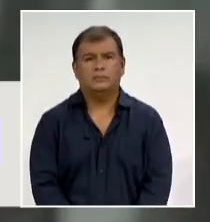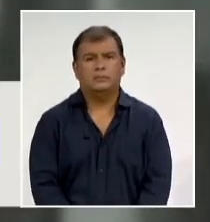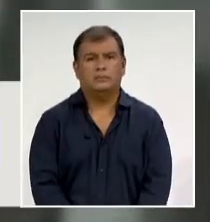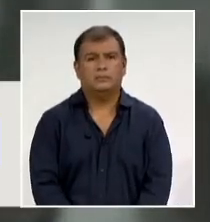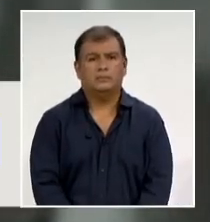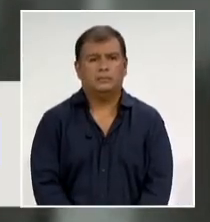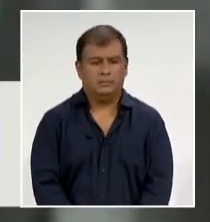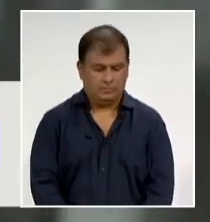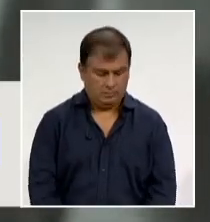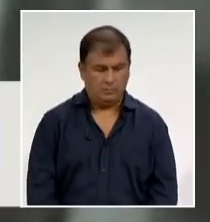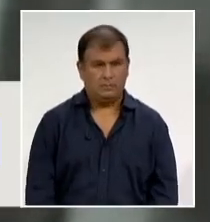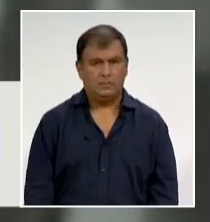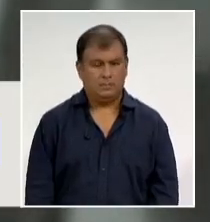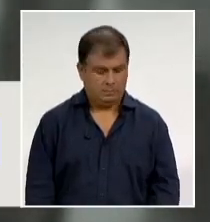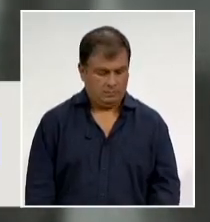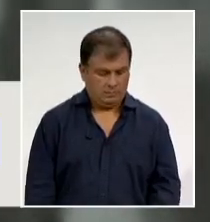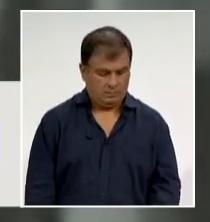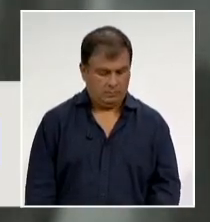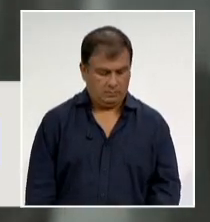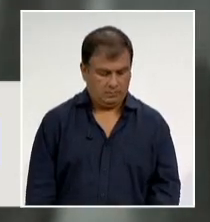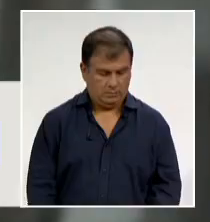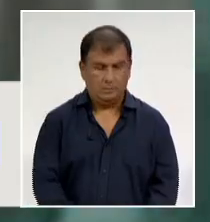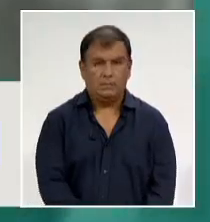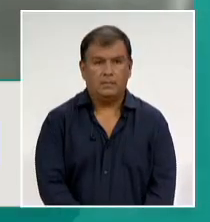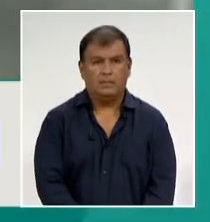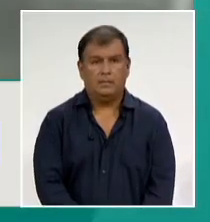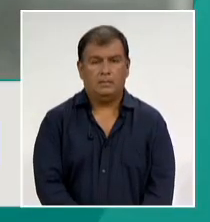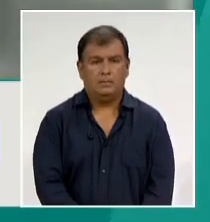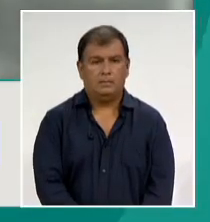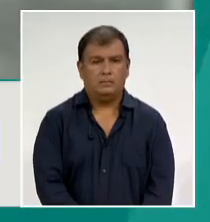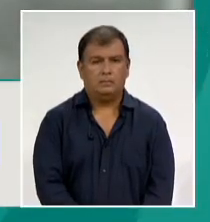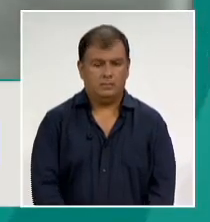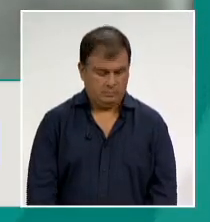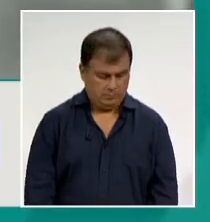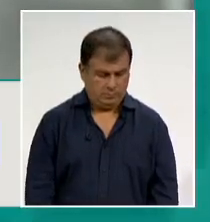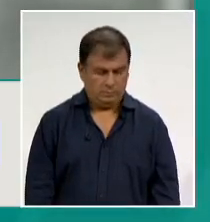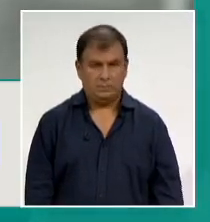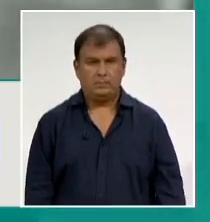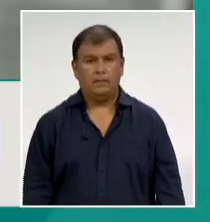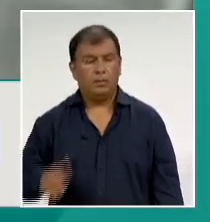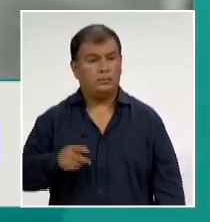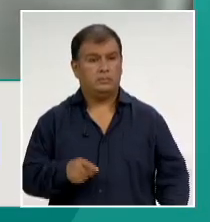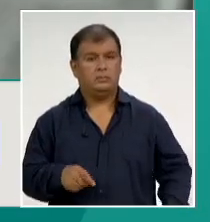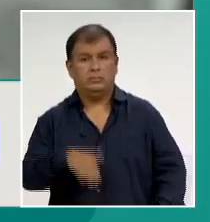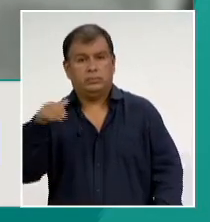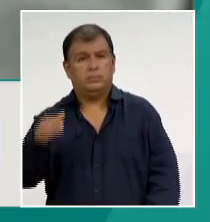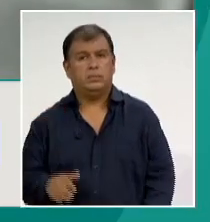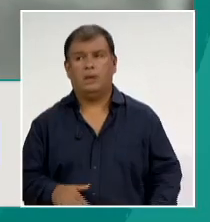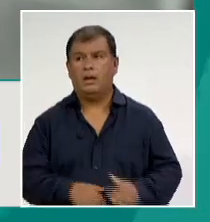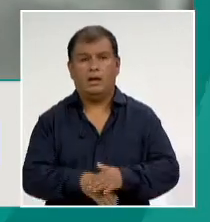lado, se volvió a estacionar y se puso con dirección contraria para poder salir por esta parte de la